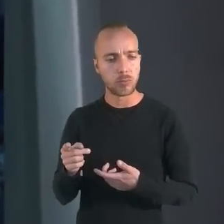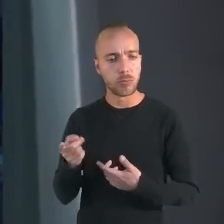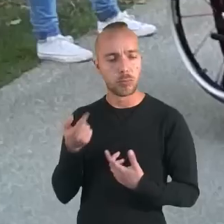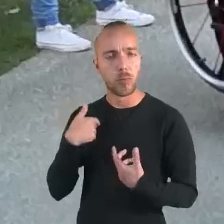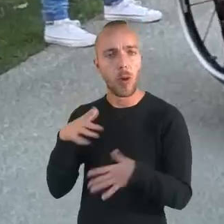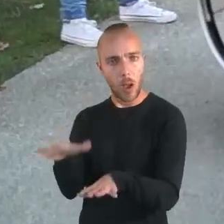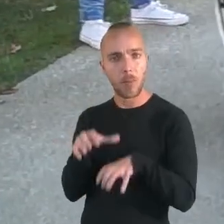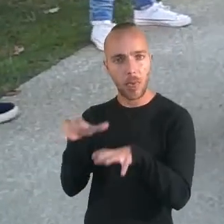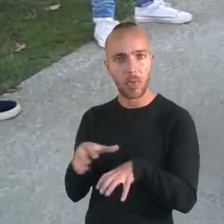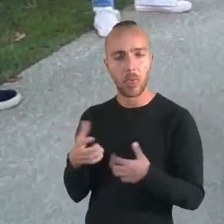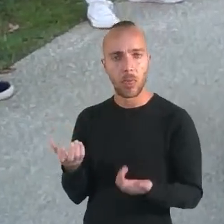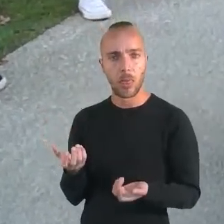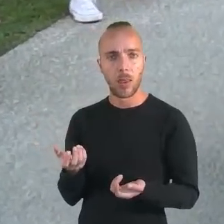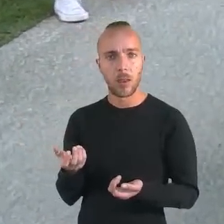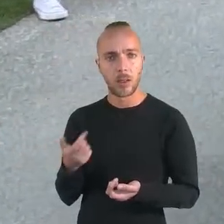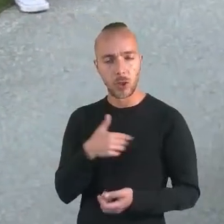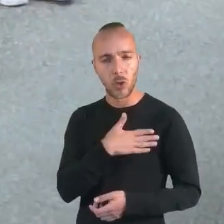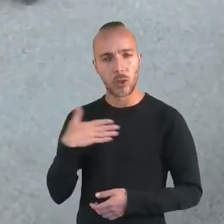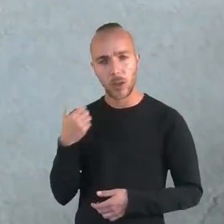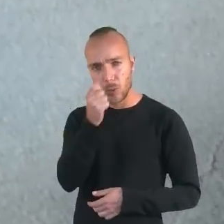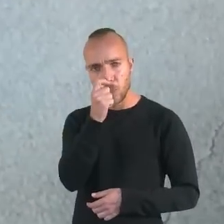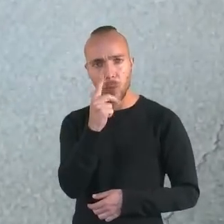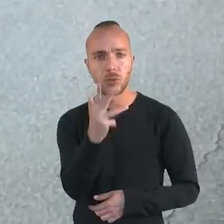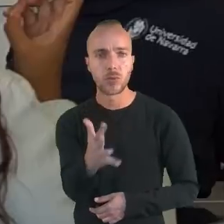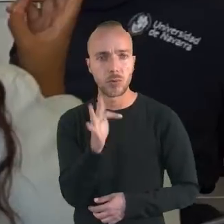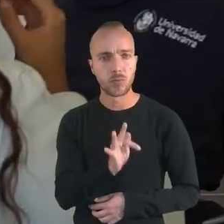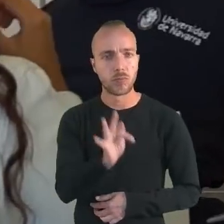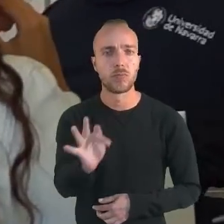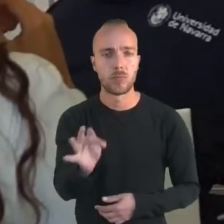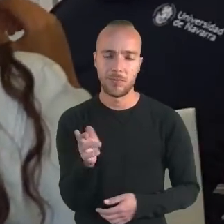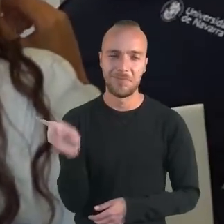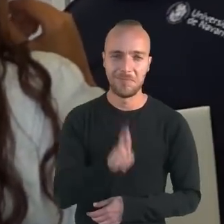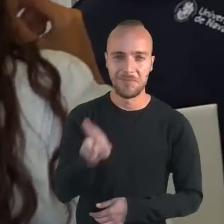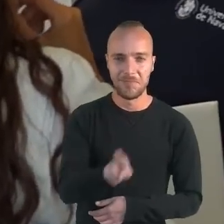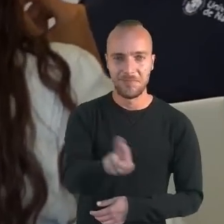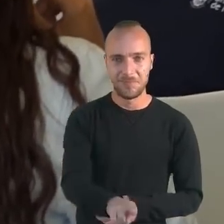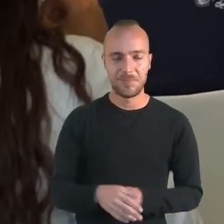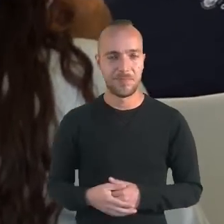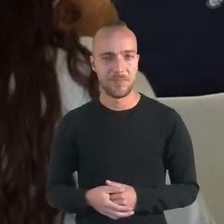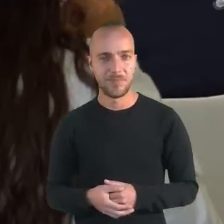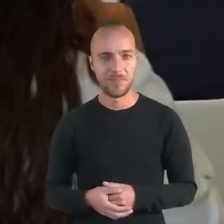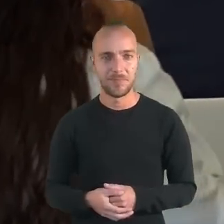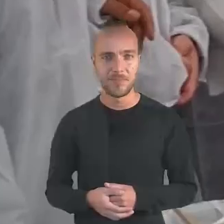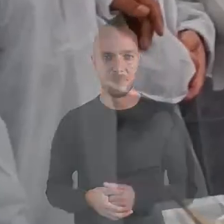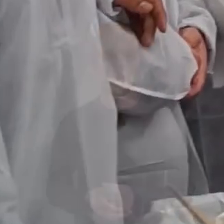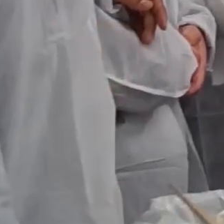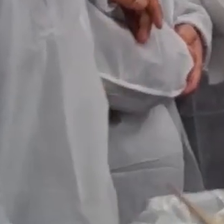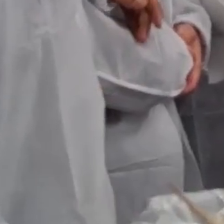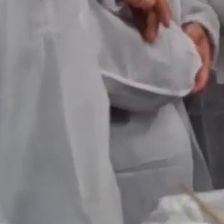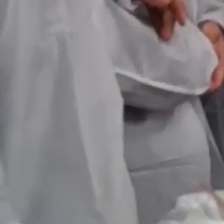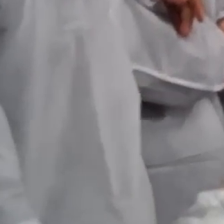esta gente se aprende mucho y me encantaría pues en otros años, si puedo, seguir